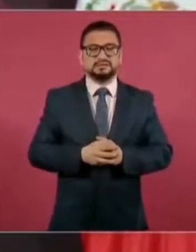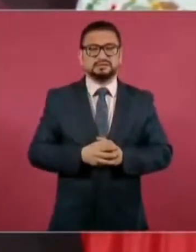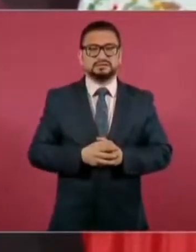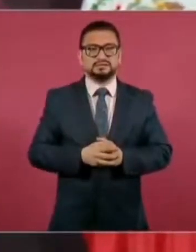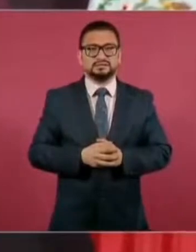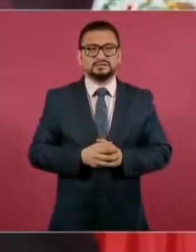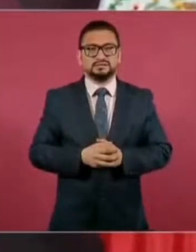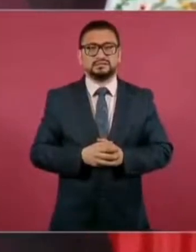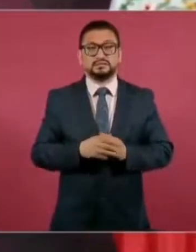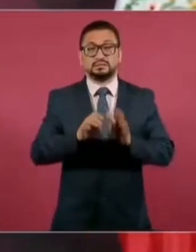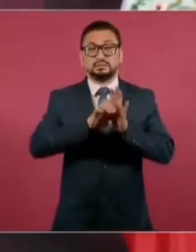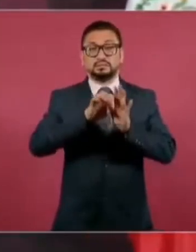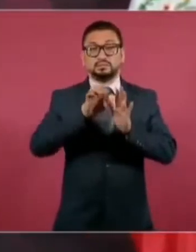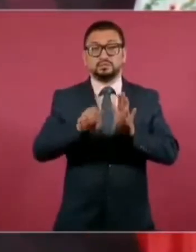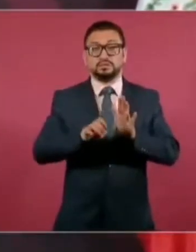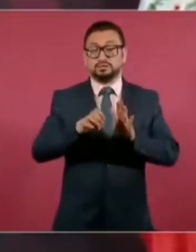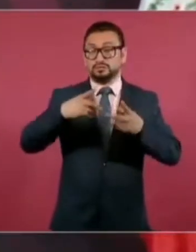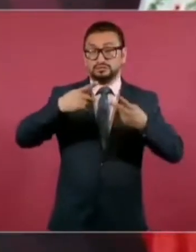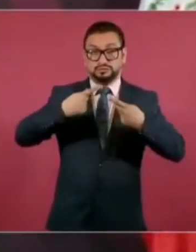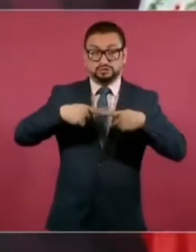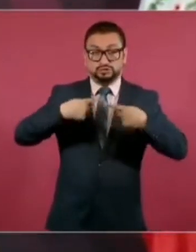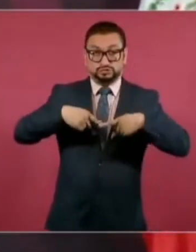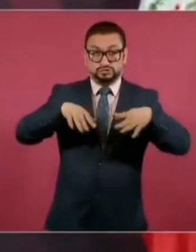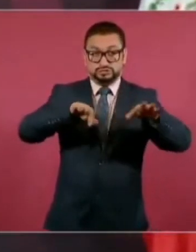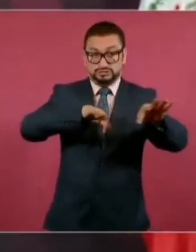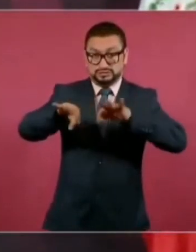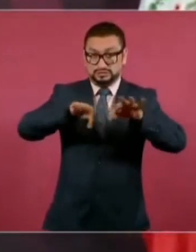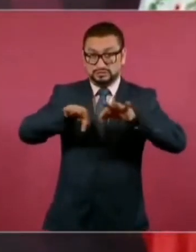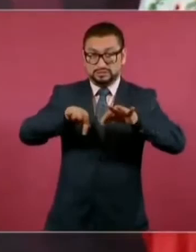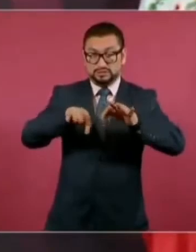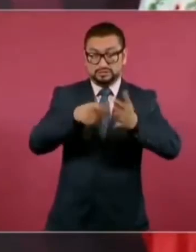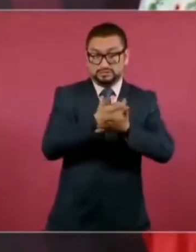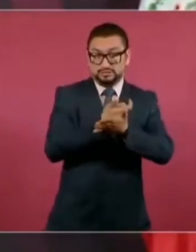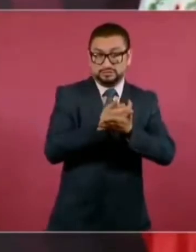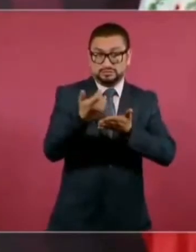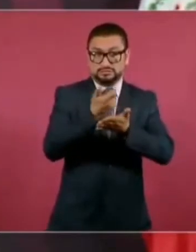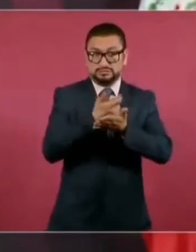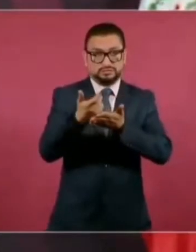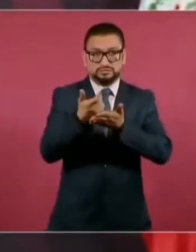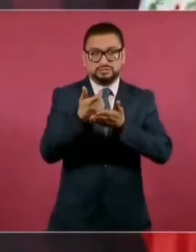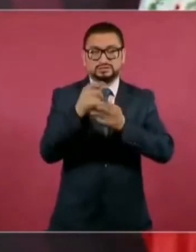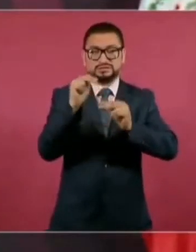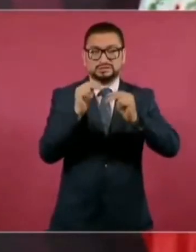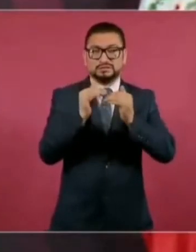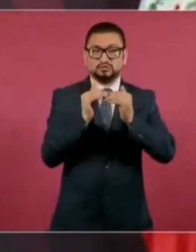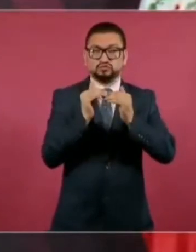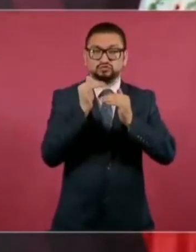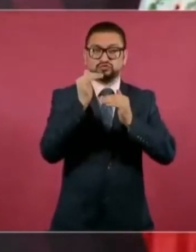aumentar los salarios de los trabajadores a más del doble